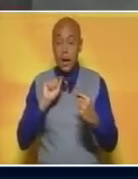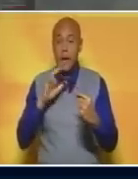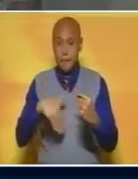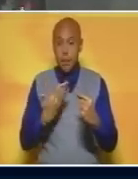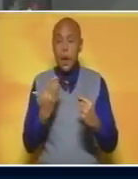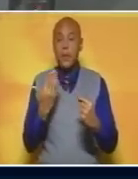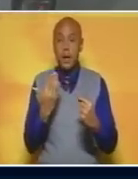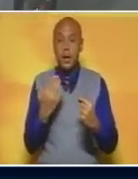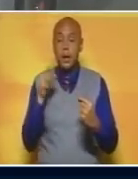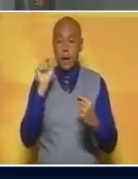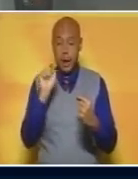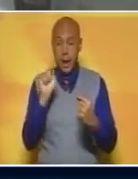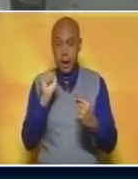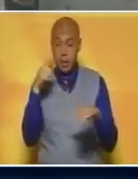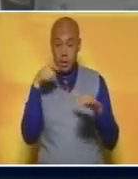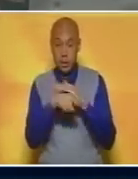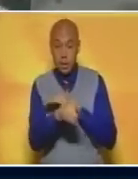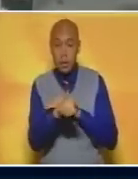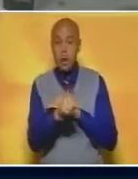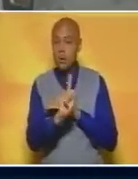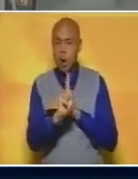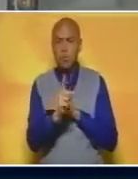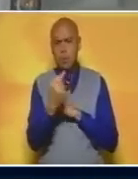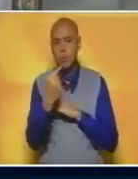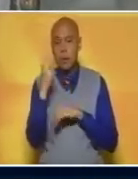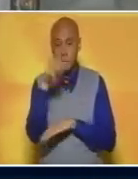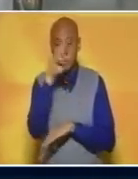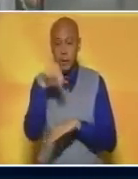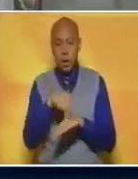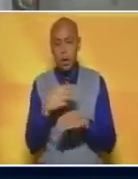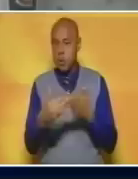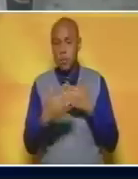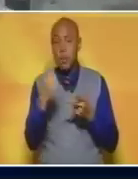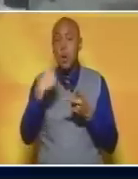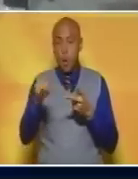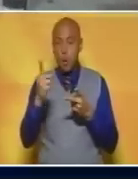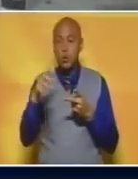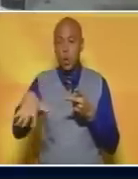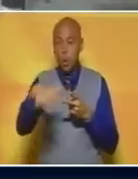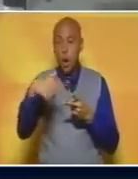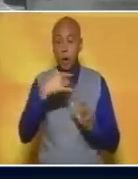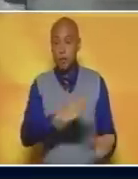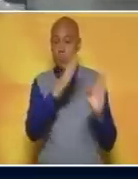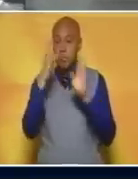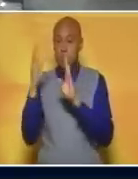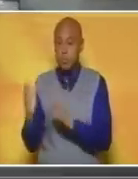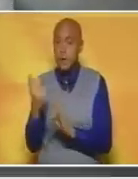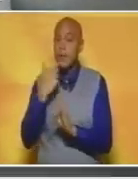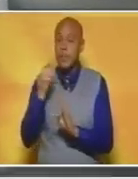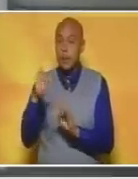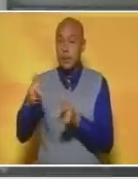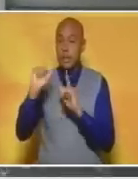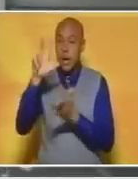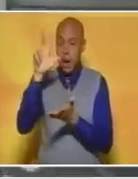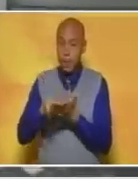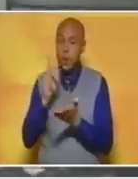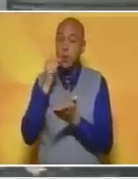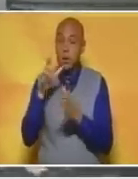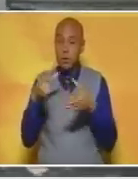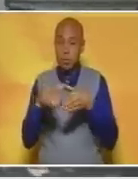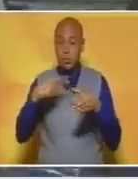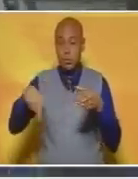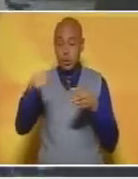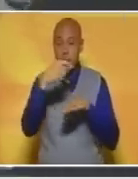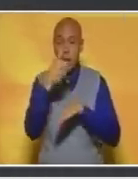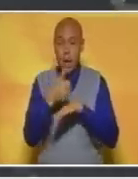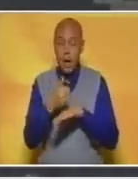realizar sesiones en lugares distintos a el Palacio Legislativo, o sea, así lo prueba la directiva de la